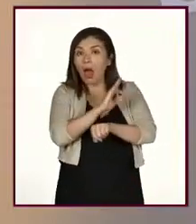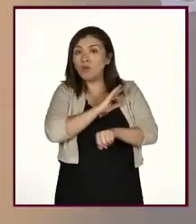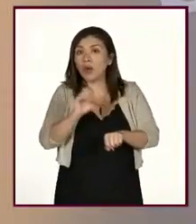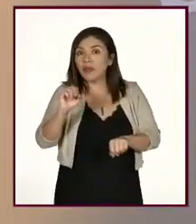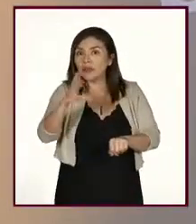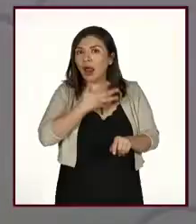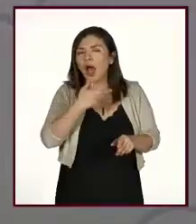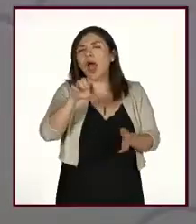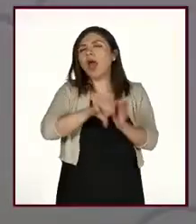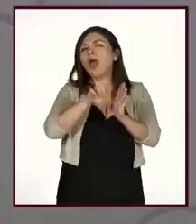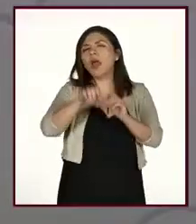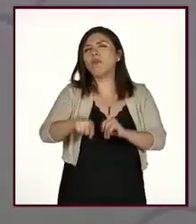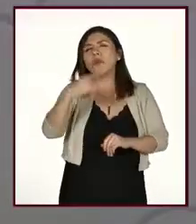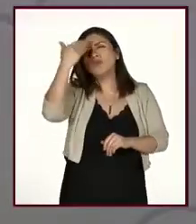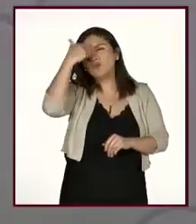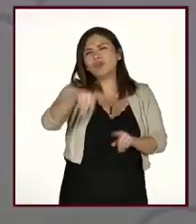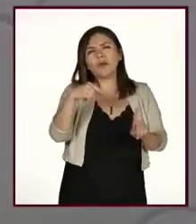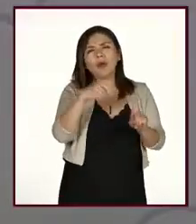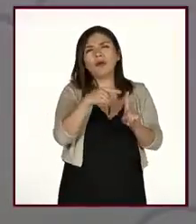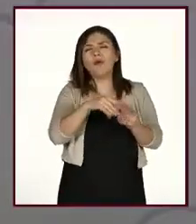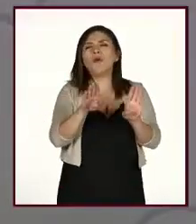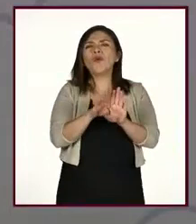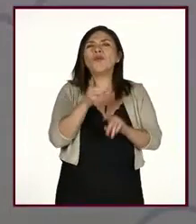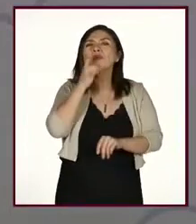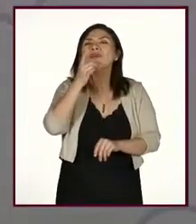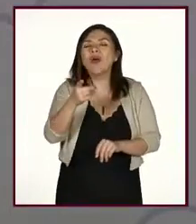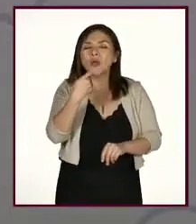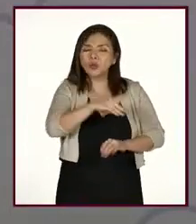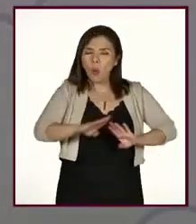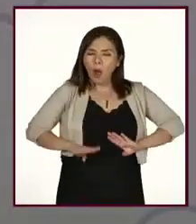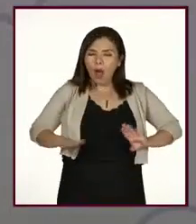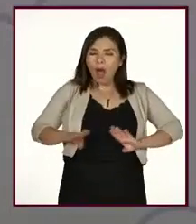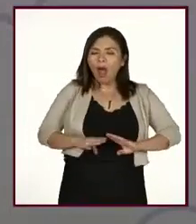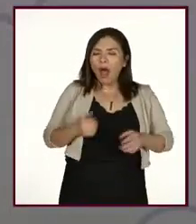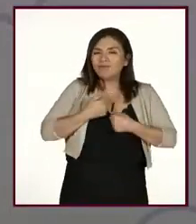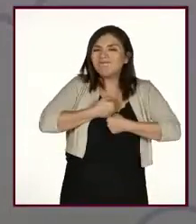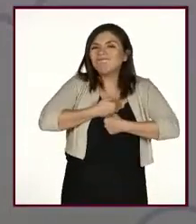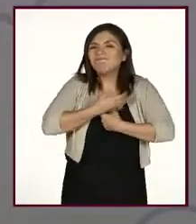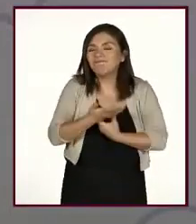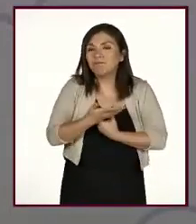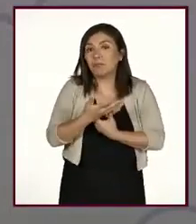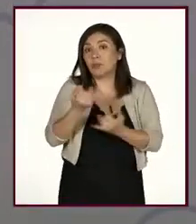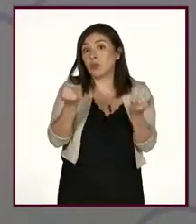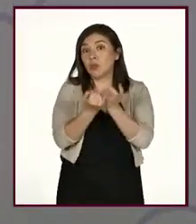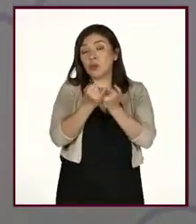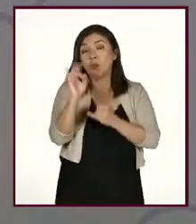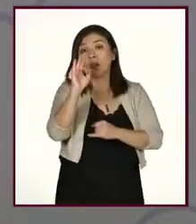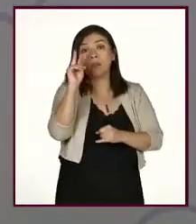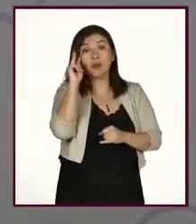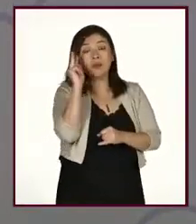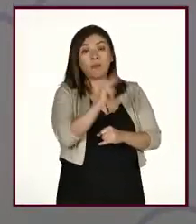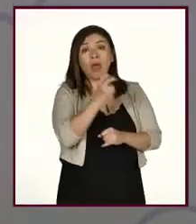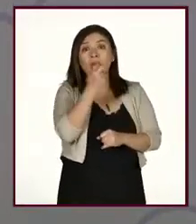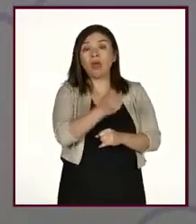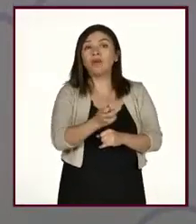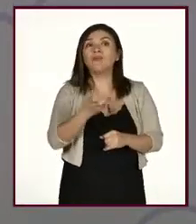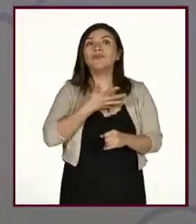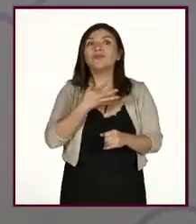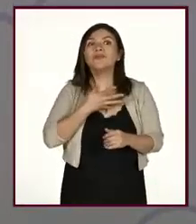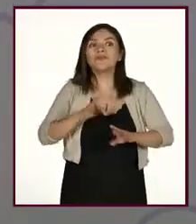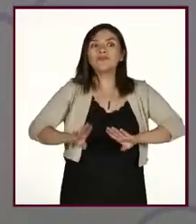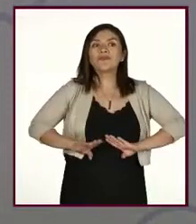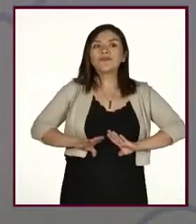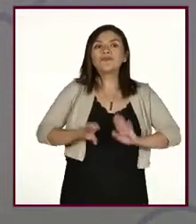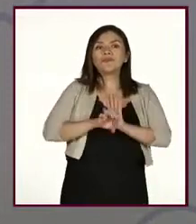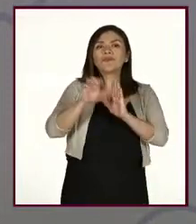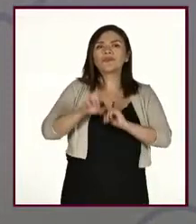algo típico, digamos, en cuestión de la manifestación a nivel conductual, pero si observamos también esta cuestión de situaciones